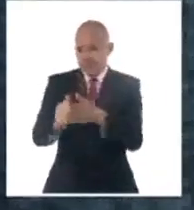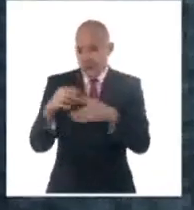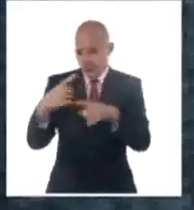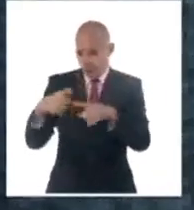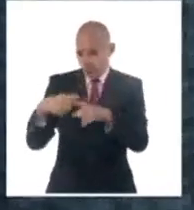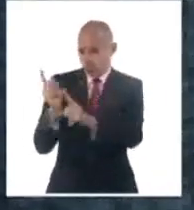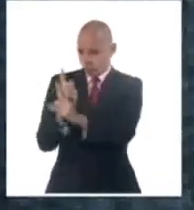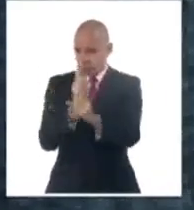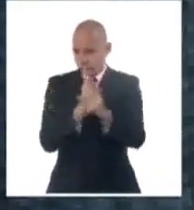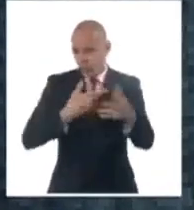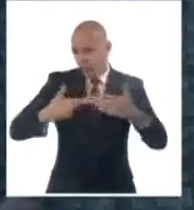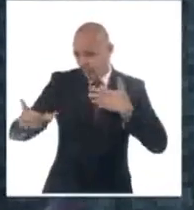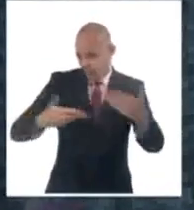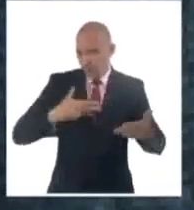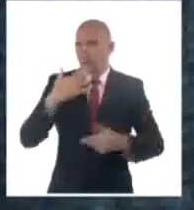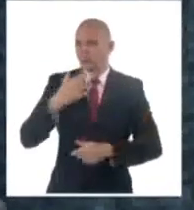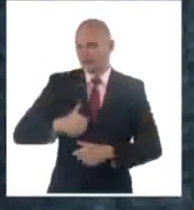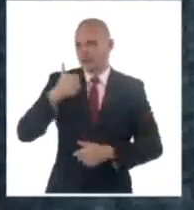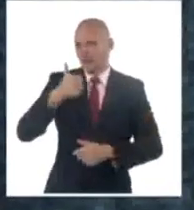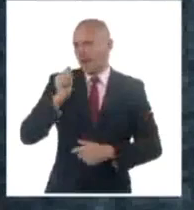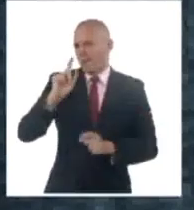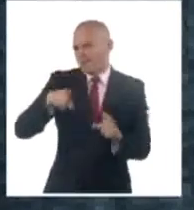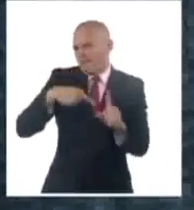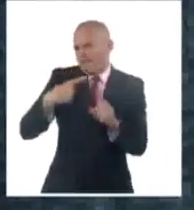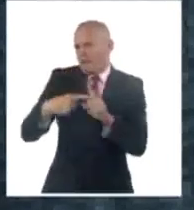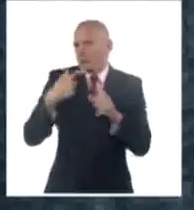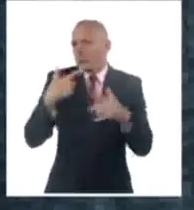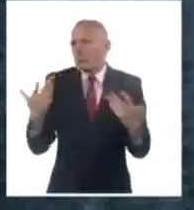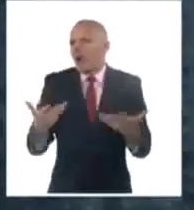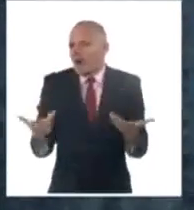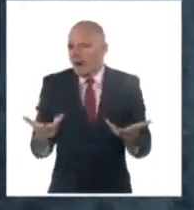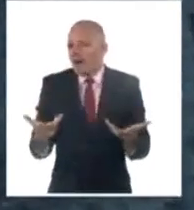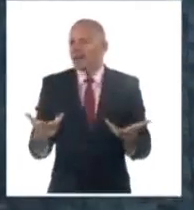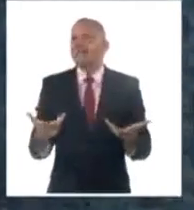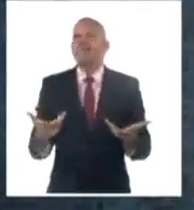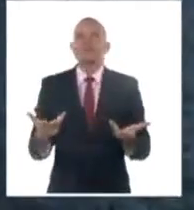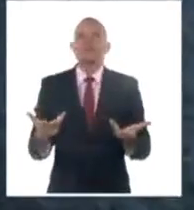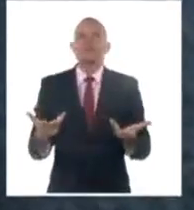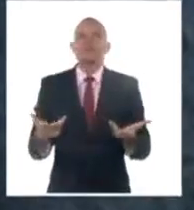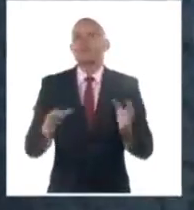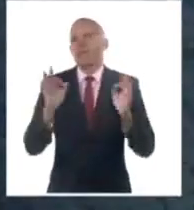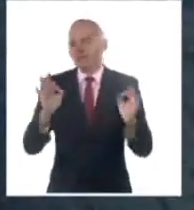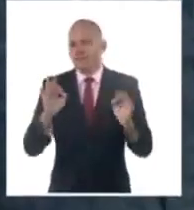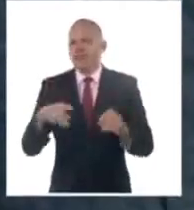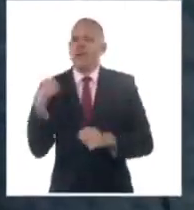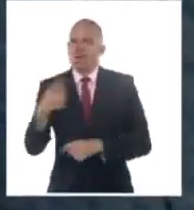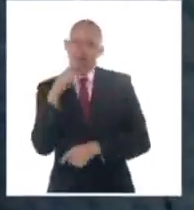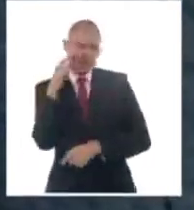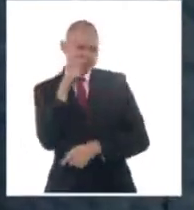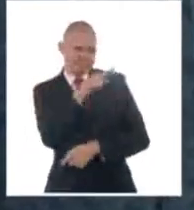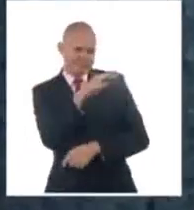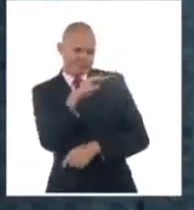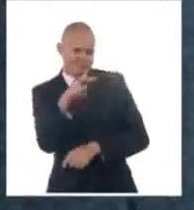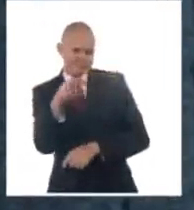cubano, pero más que todo el encuentro con la verdad del pueblo